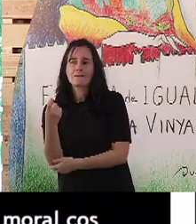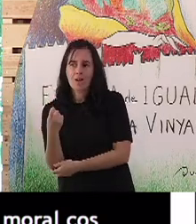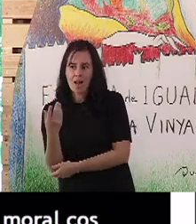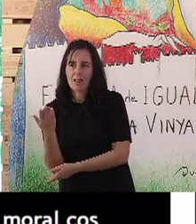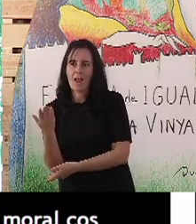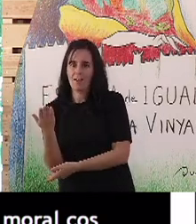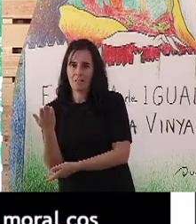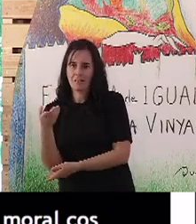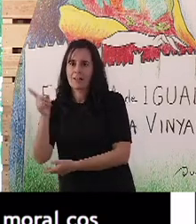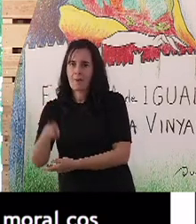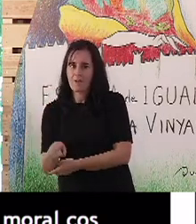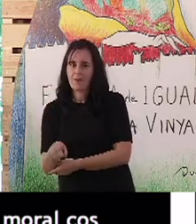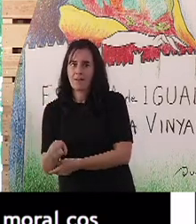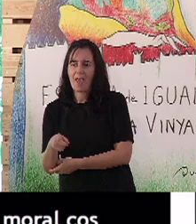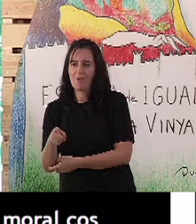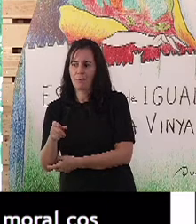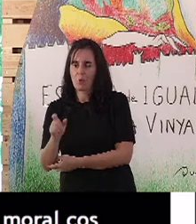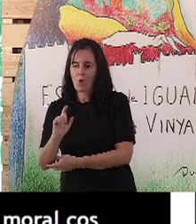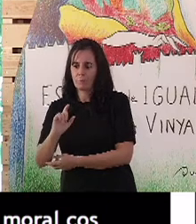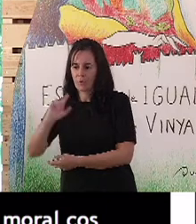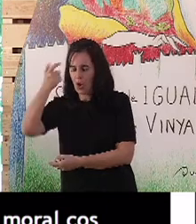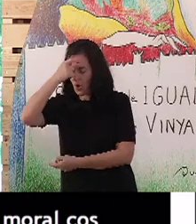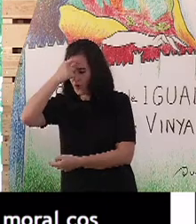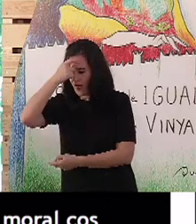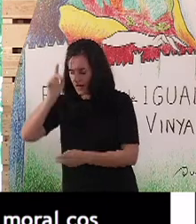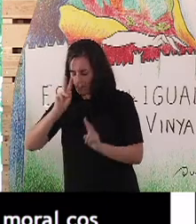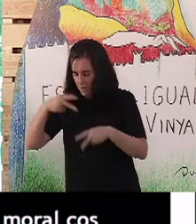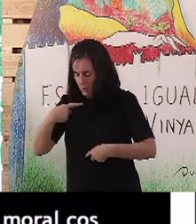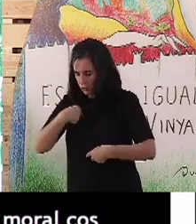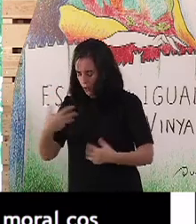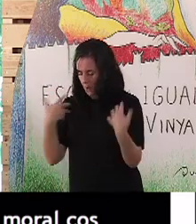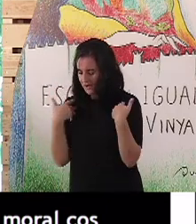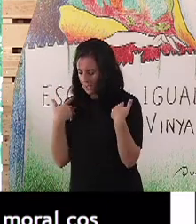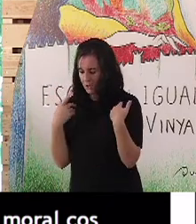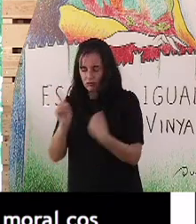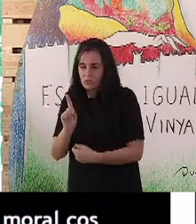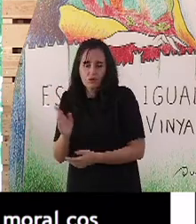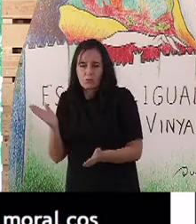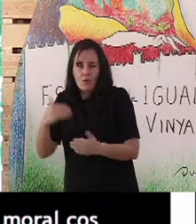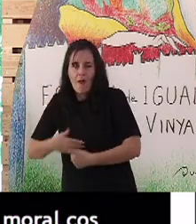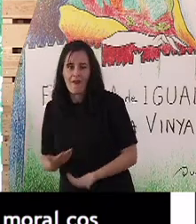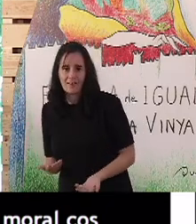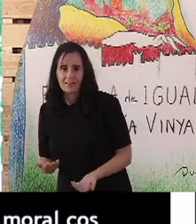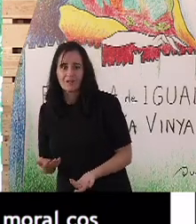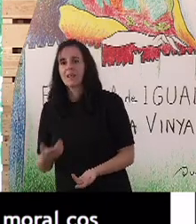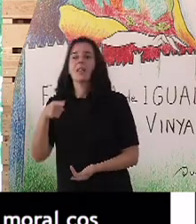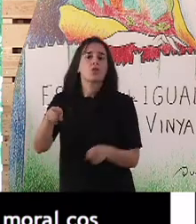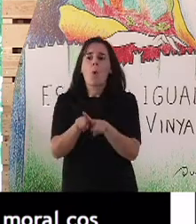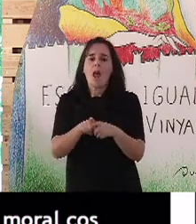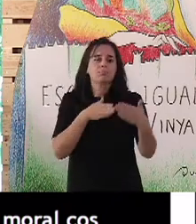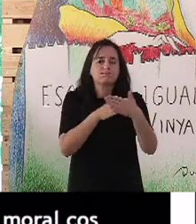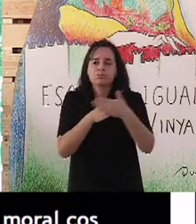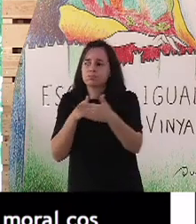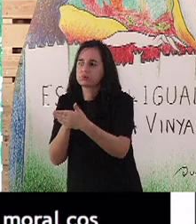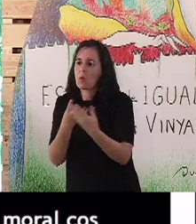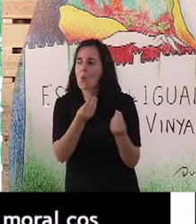tamén total de autoconciencia de ser víctima de vulneración de dereitos. E isto que imposibilita, evidentemente, e é no que se dá en